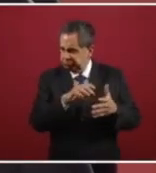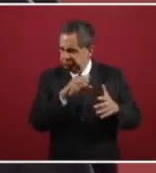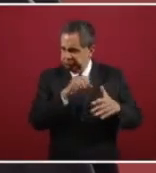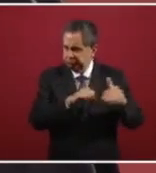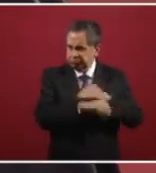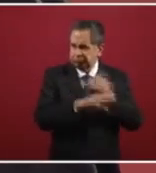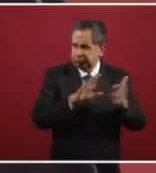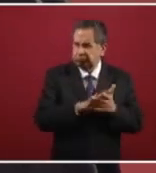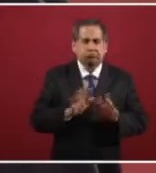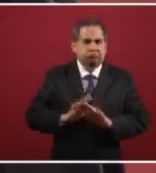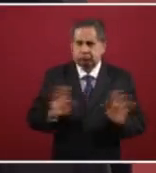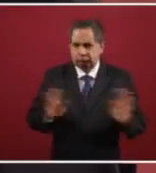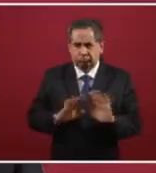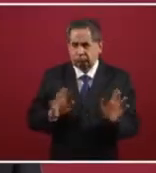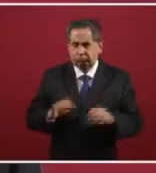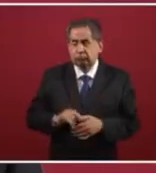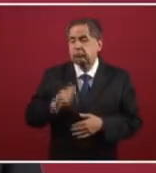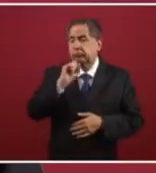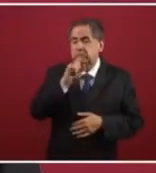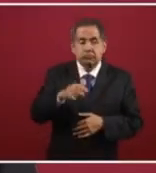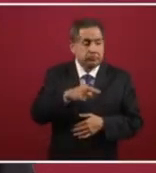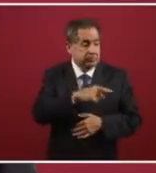nadie, tampoco